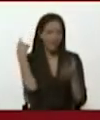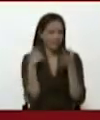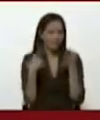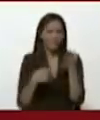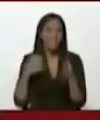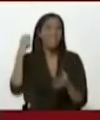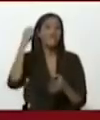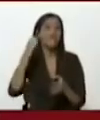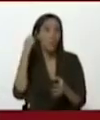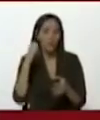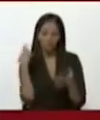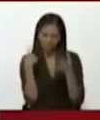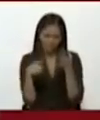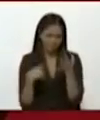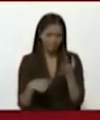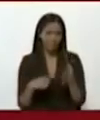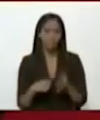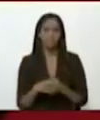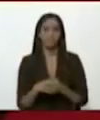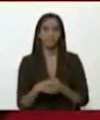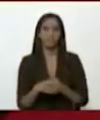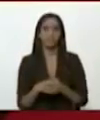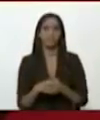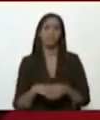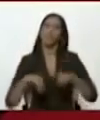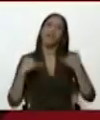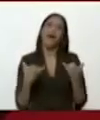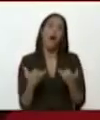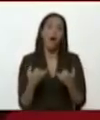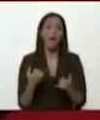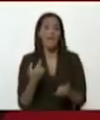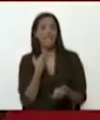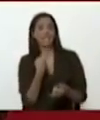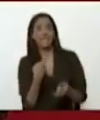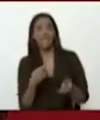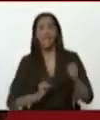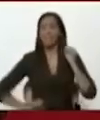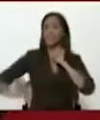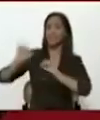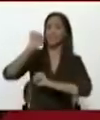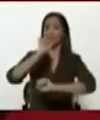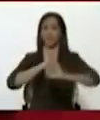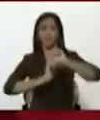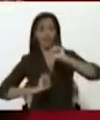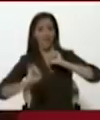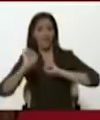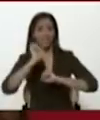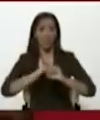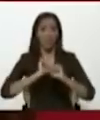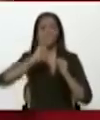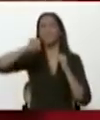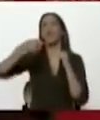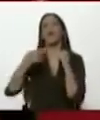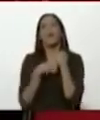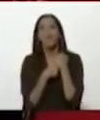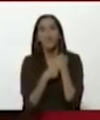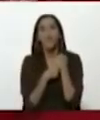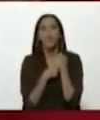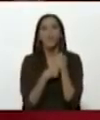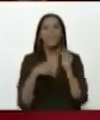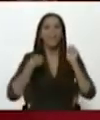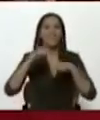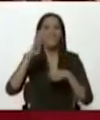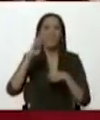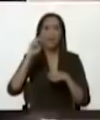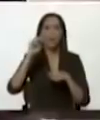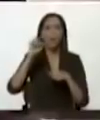Europa. O sea, ahora él sale como que el defensor de Guaidó y de la venta de los bonos.